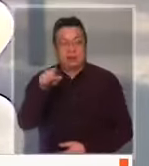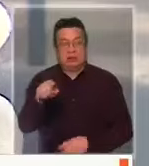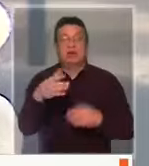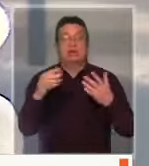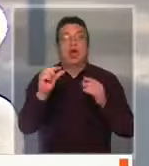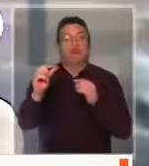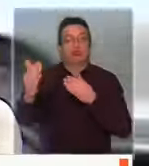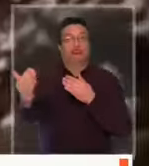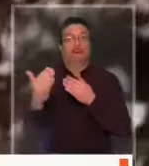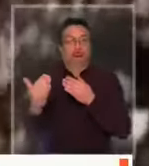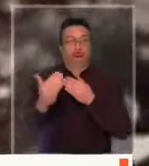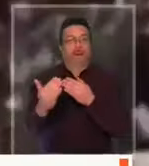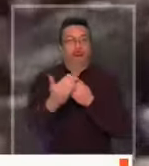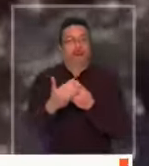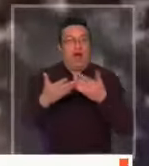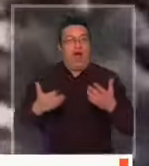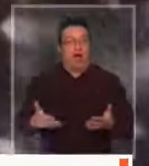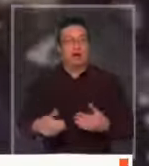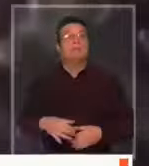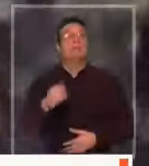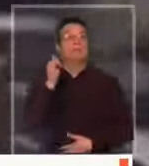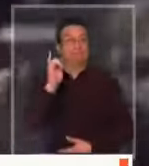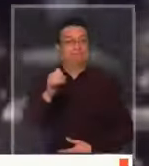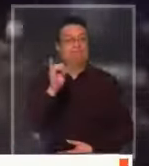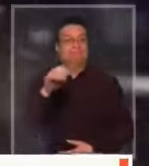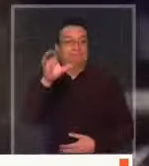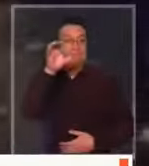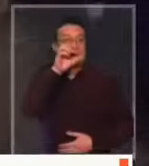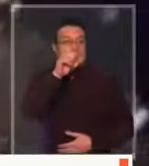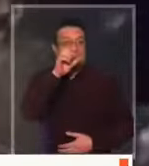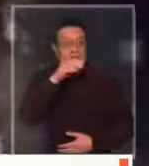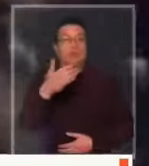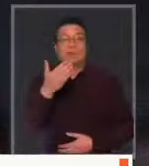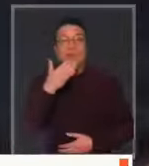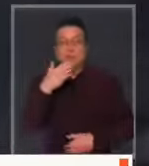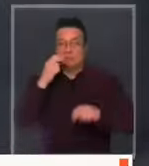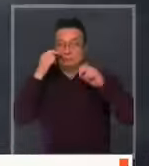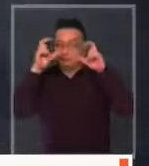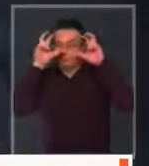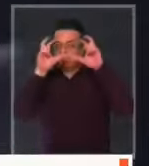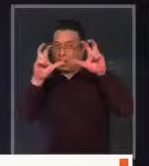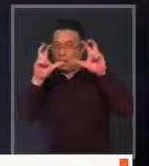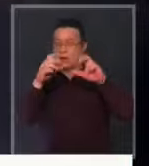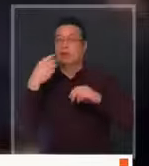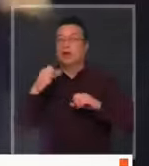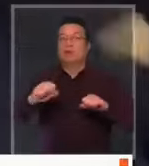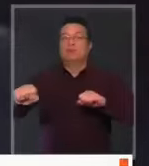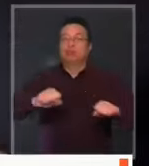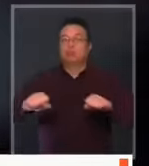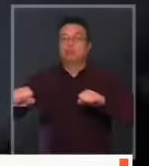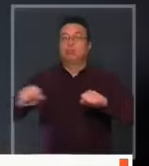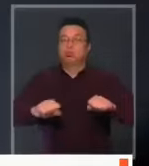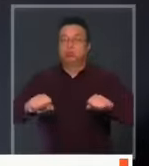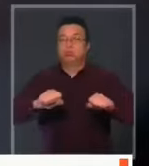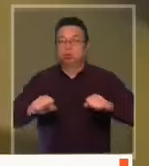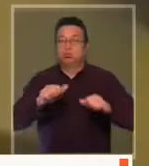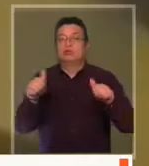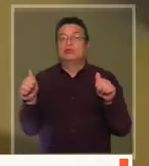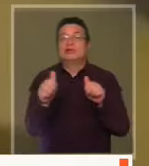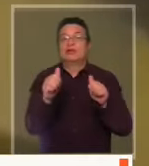poco el evento. De hecho, sí, en Perú también están en alerta. Se han registrado sismos cercanos a